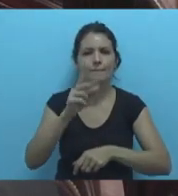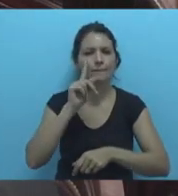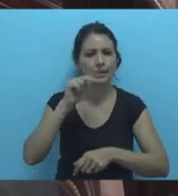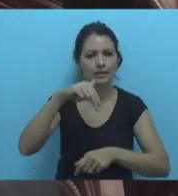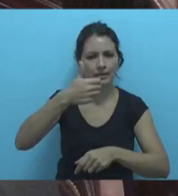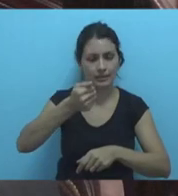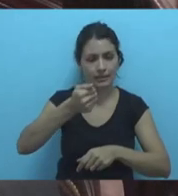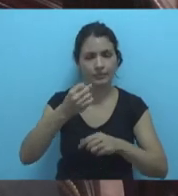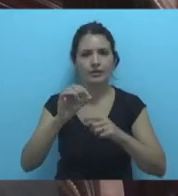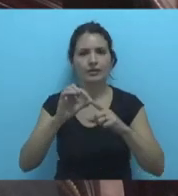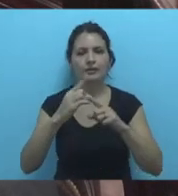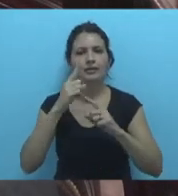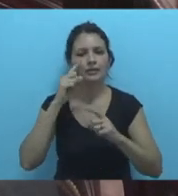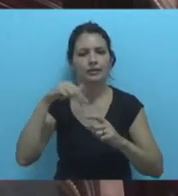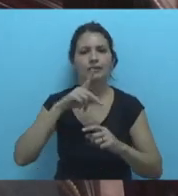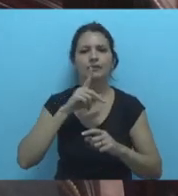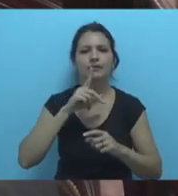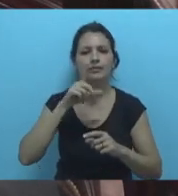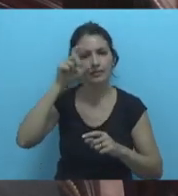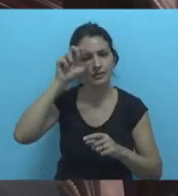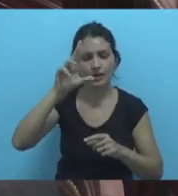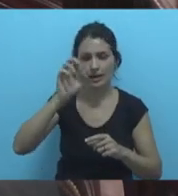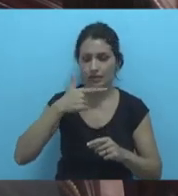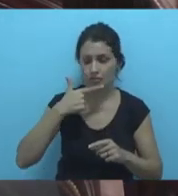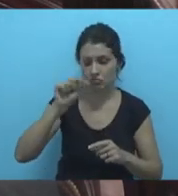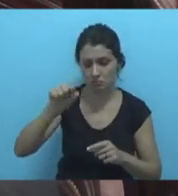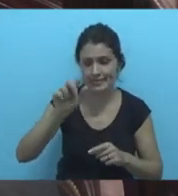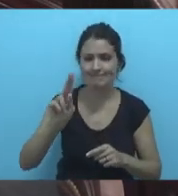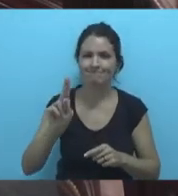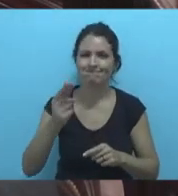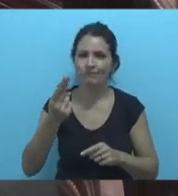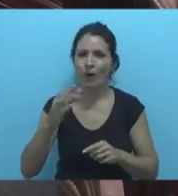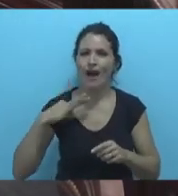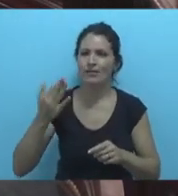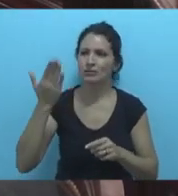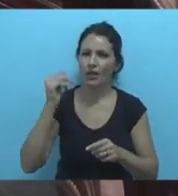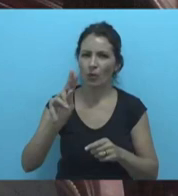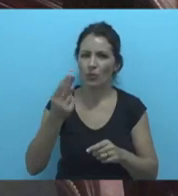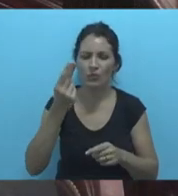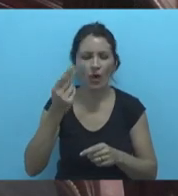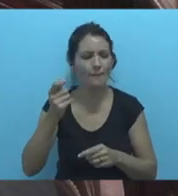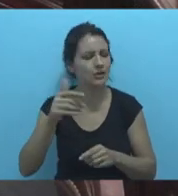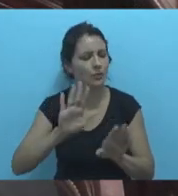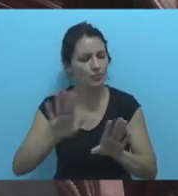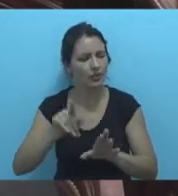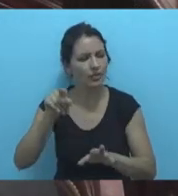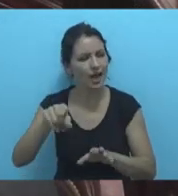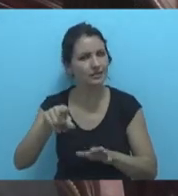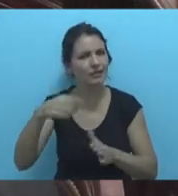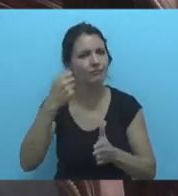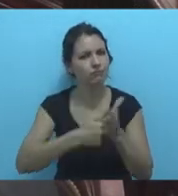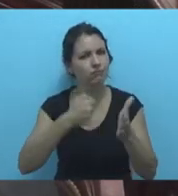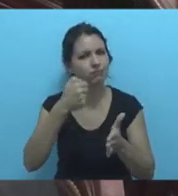nosotros, ella falleció en 2020, pero es importante referenciarla como una persona que ha